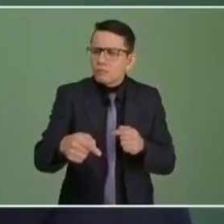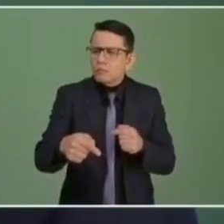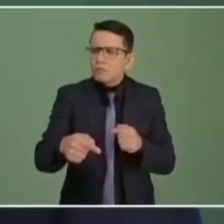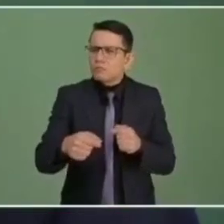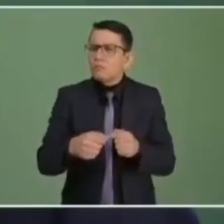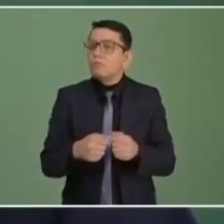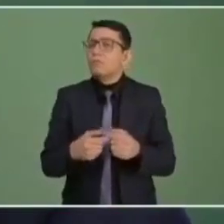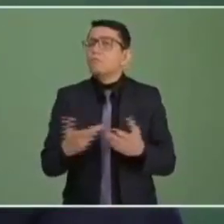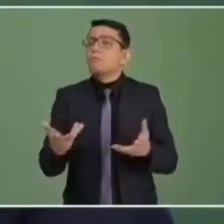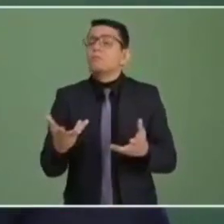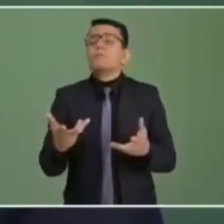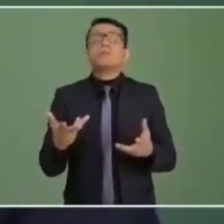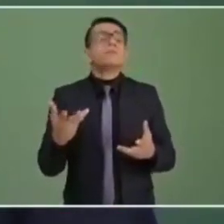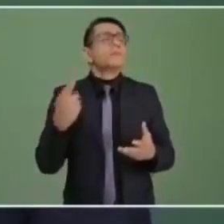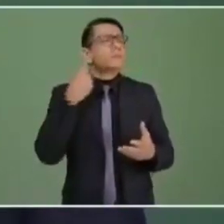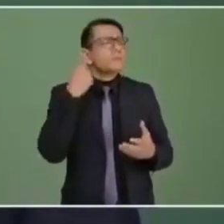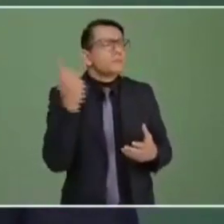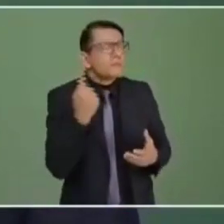más que